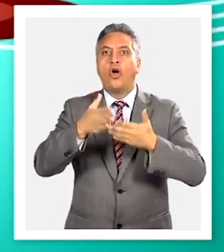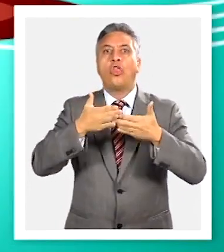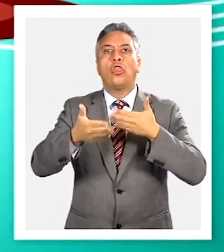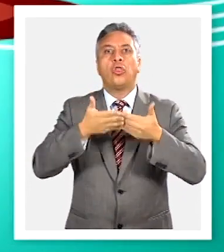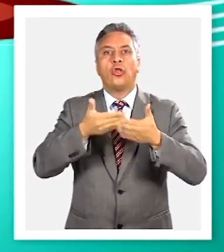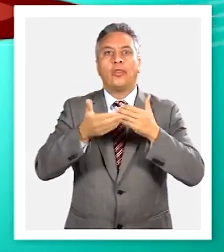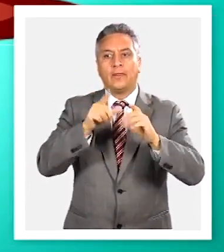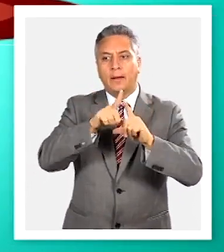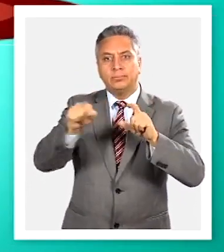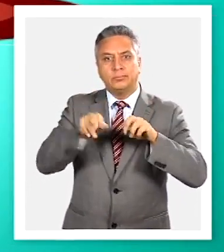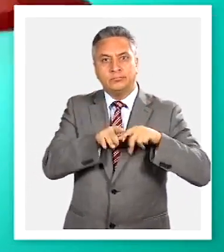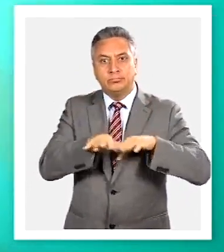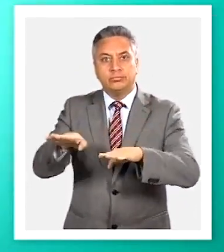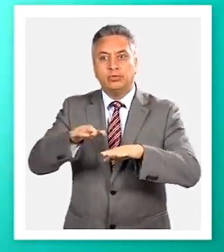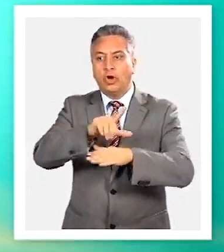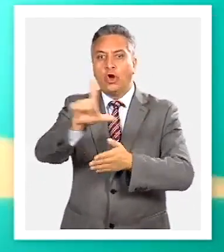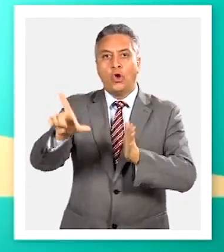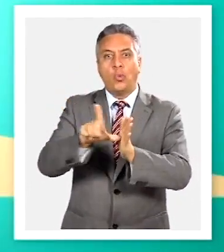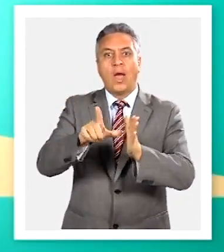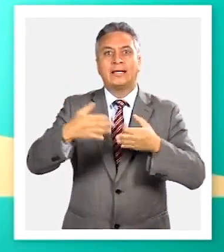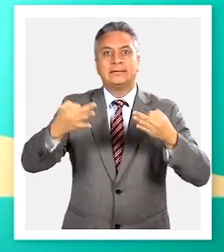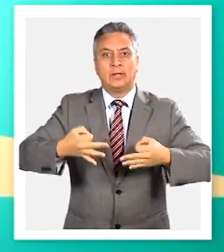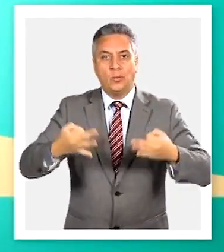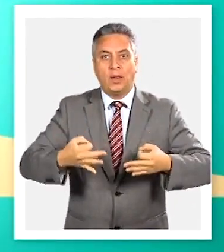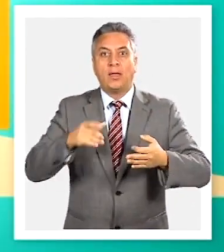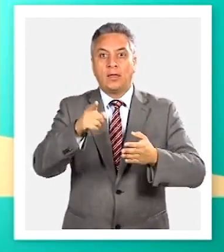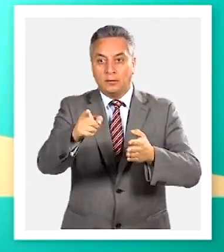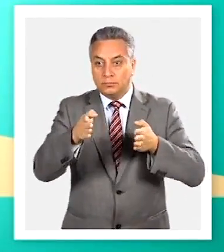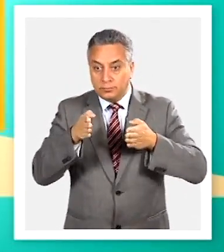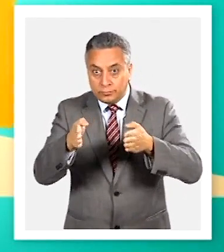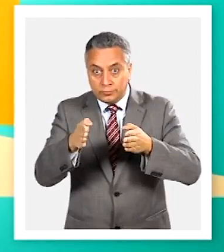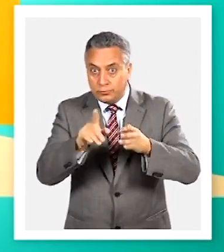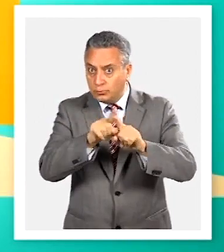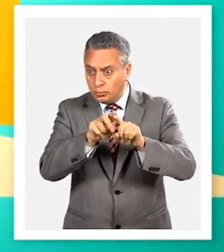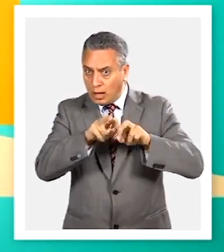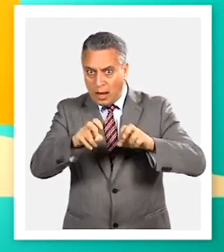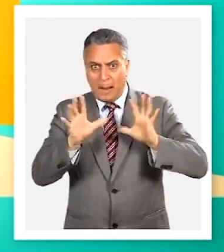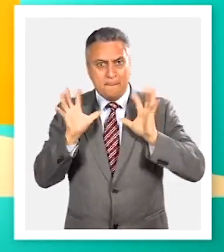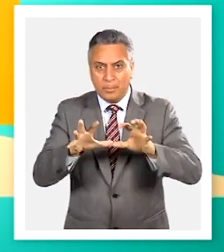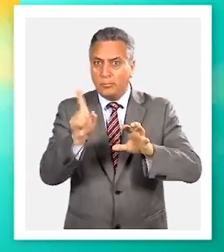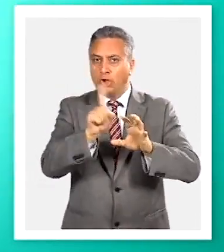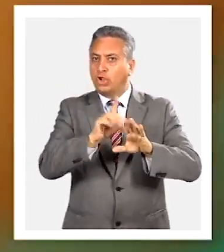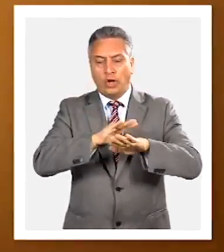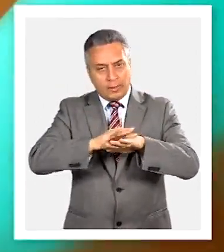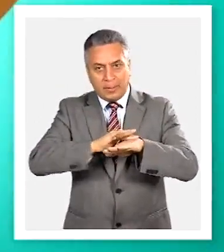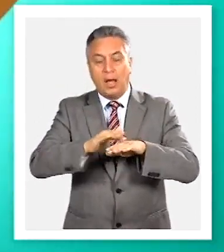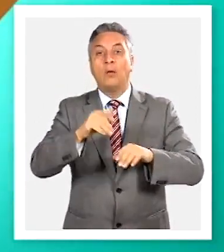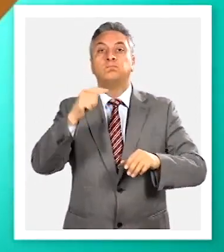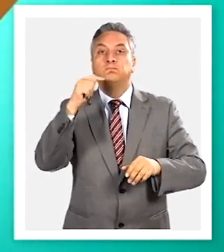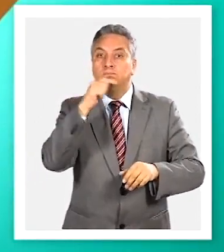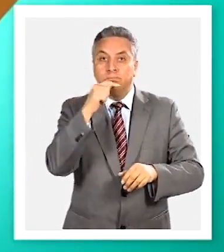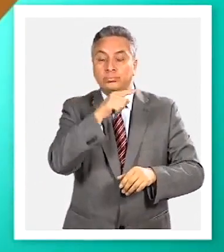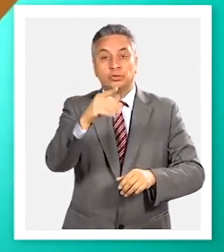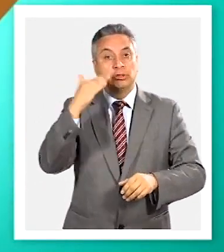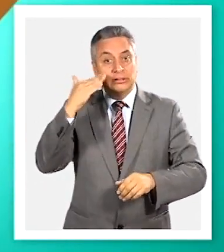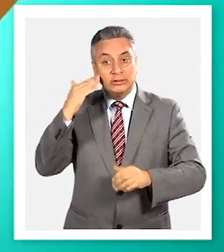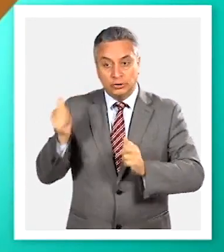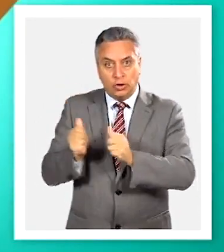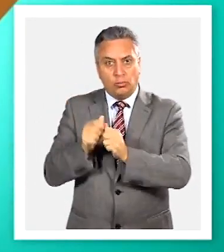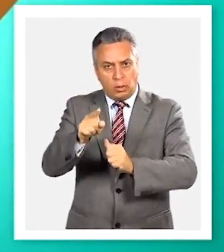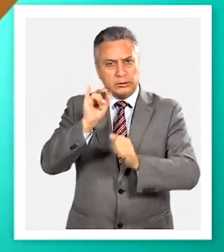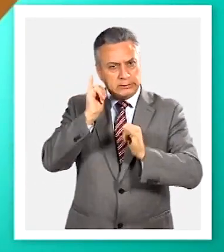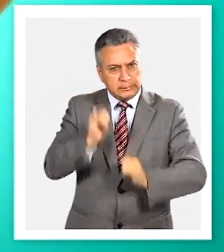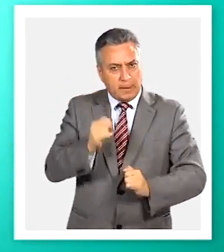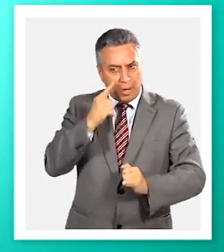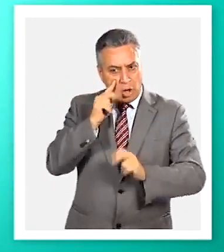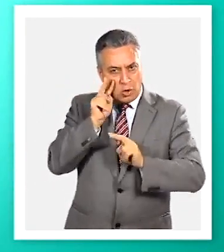de evacuación y zonas de seguridad. Mantén los accesos y vías de evacuación despejadas. Si vas con niños, manténlos siempre